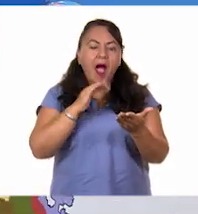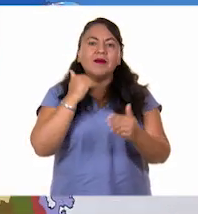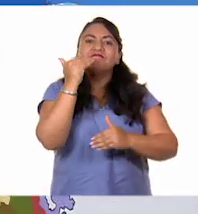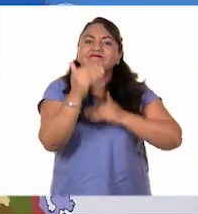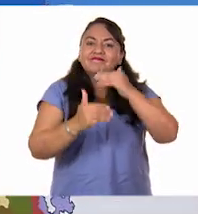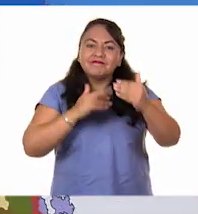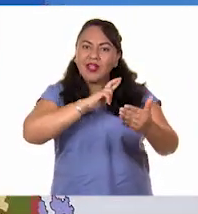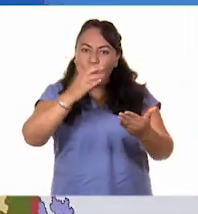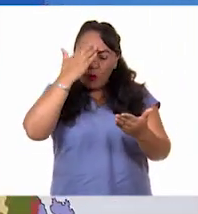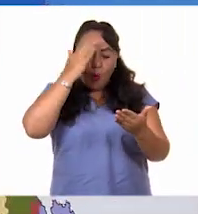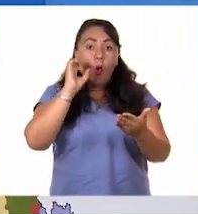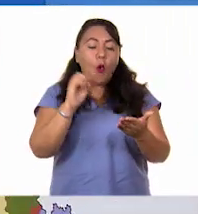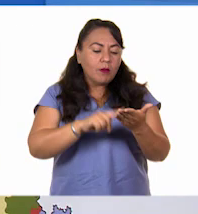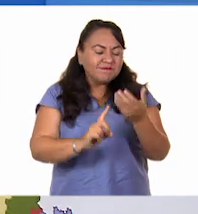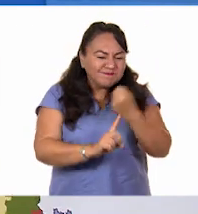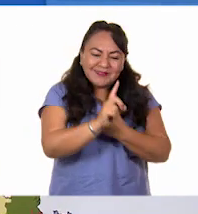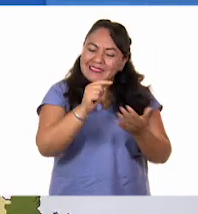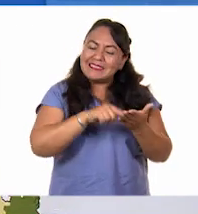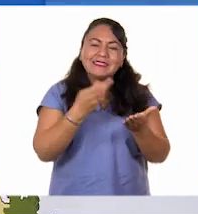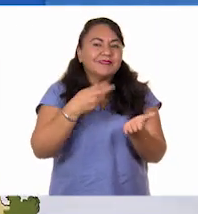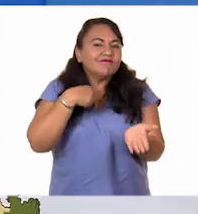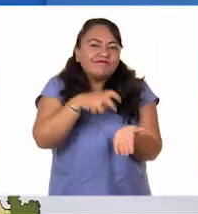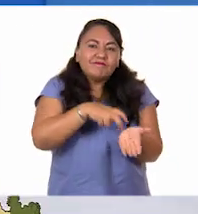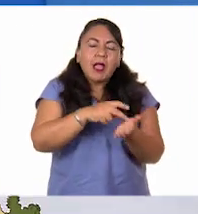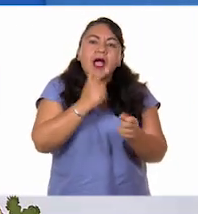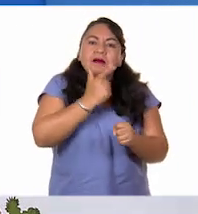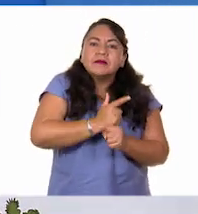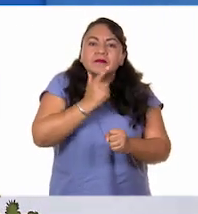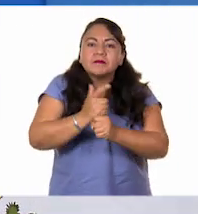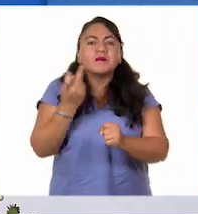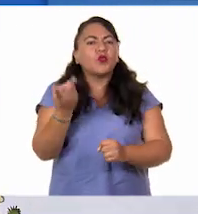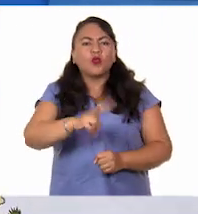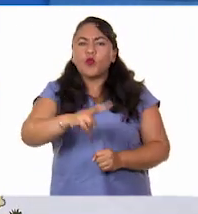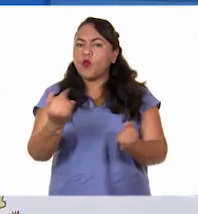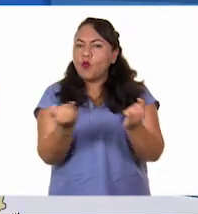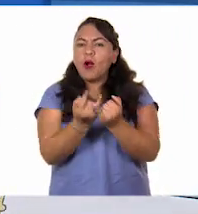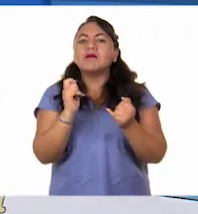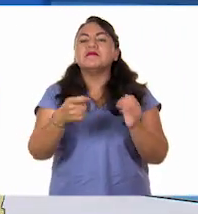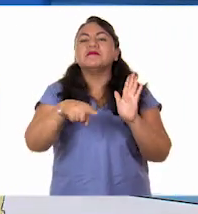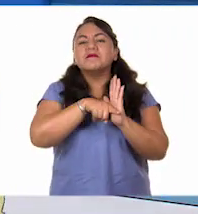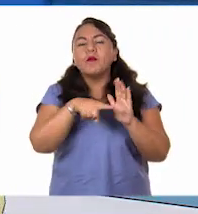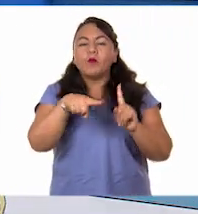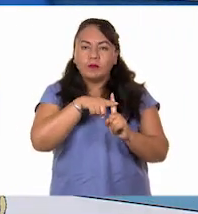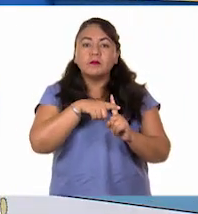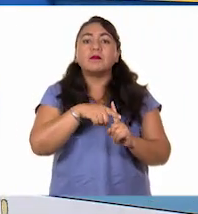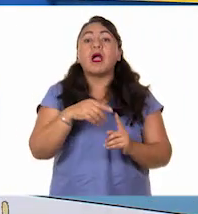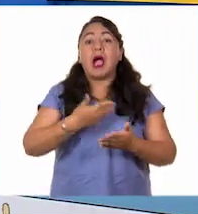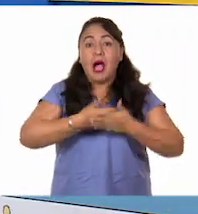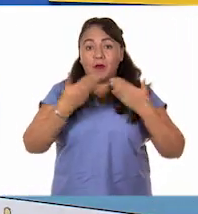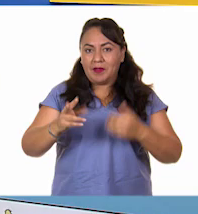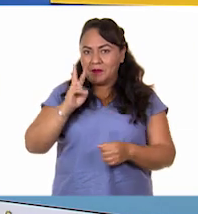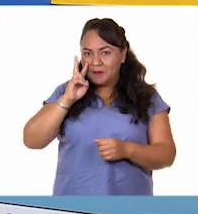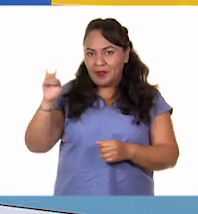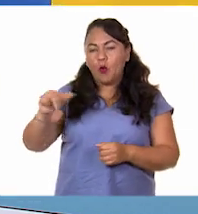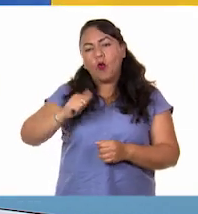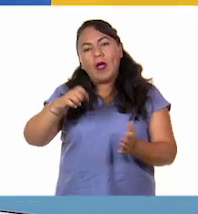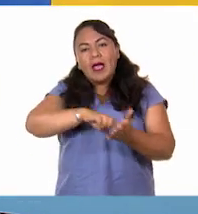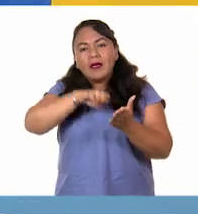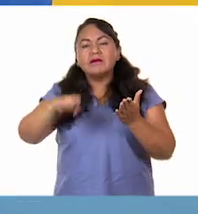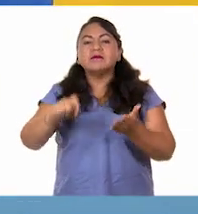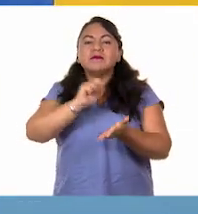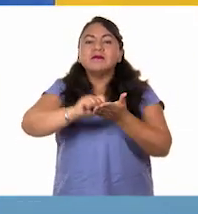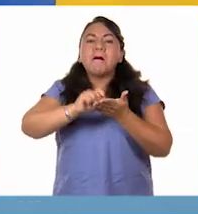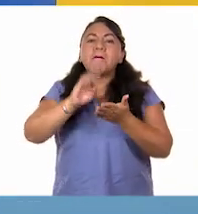nuestras dificultades. Veamos ahora algunos ejemplos de problemas que tienen que ver con la ortografía, la